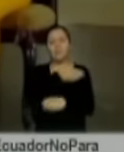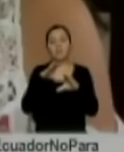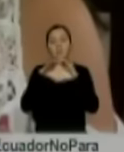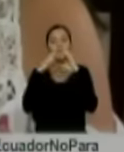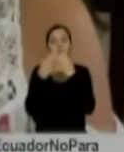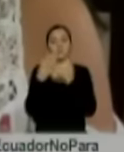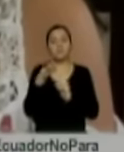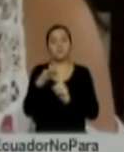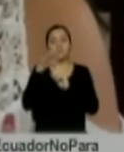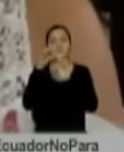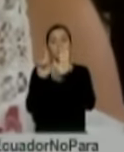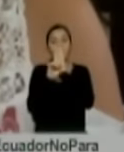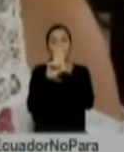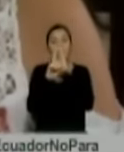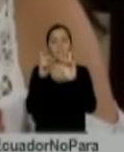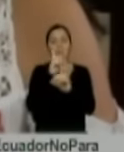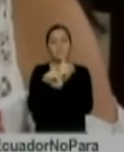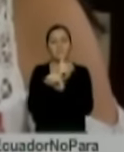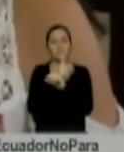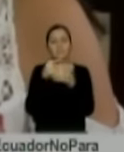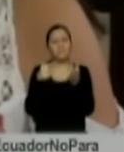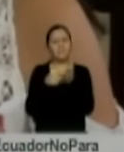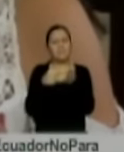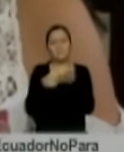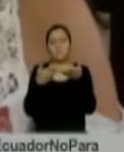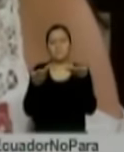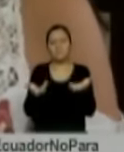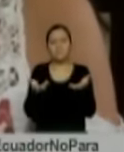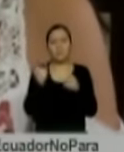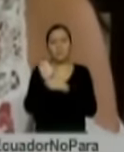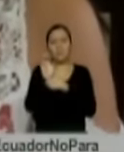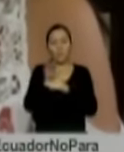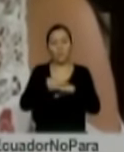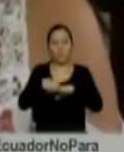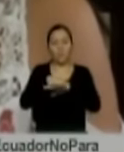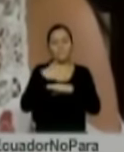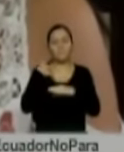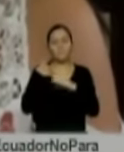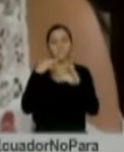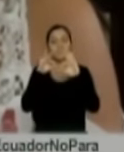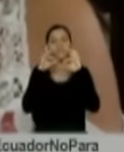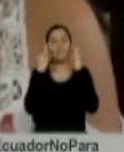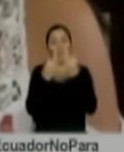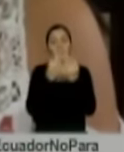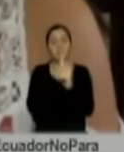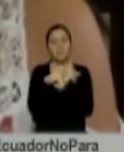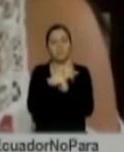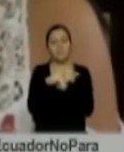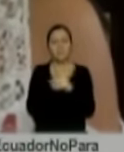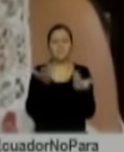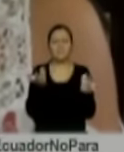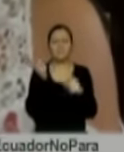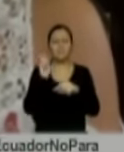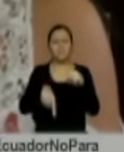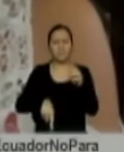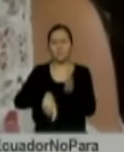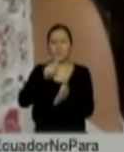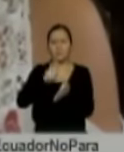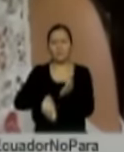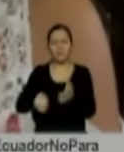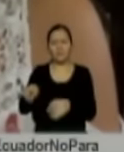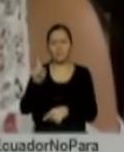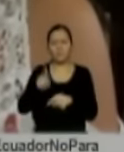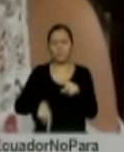Especial para hacer la Ley de Discapacidades, que la clase media ecuatoriana que tenía un familiar con discapacidad no podía contratar con las